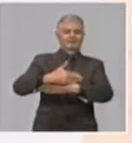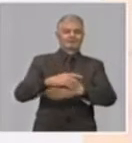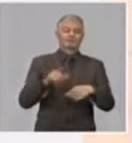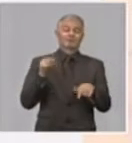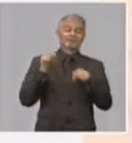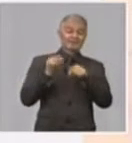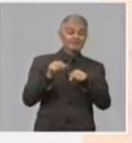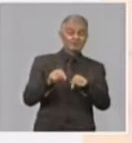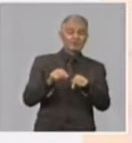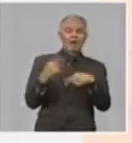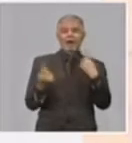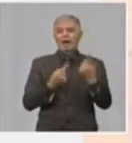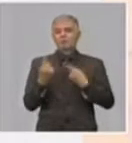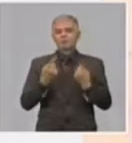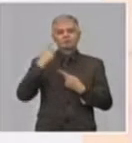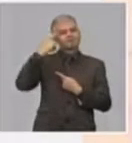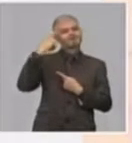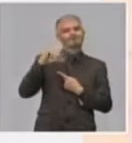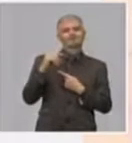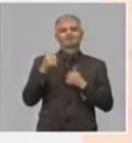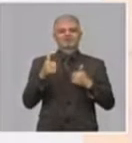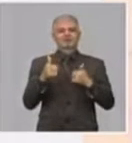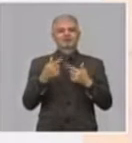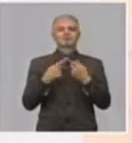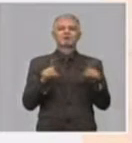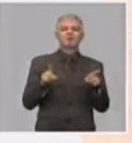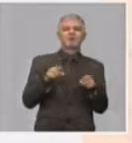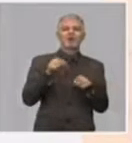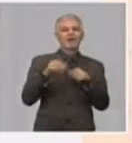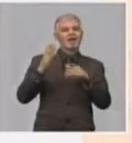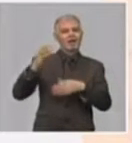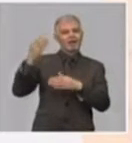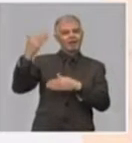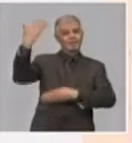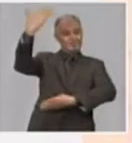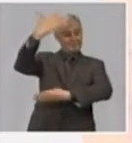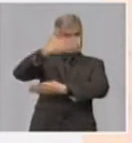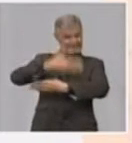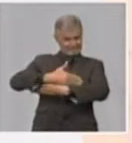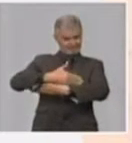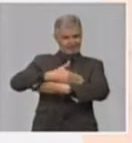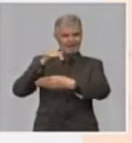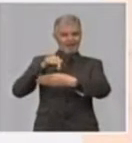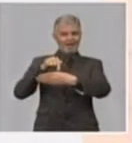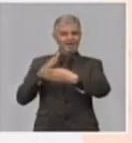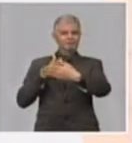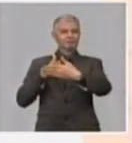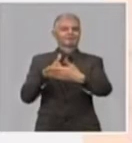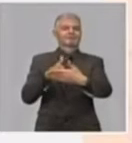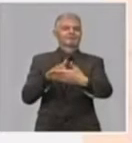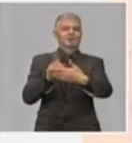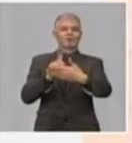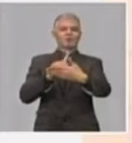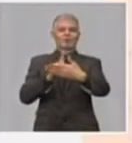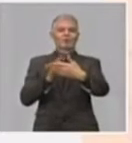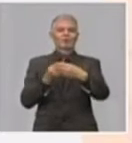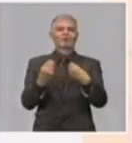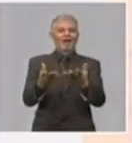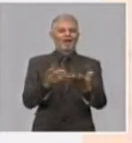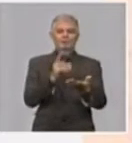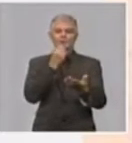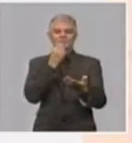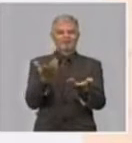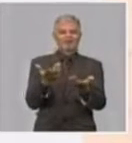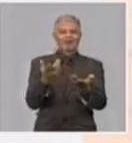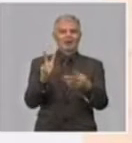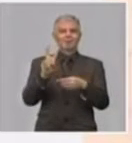tan conocido con respecto a esa barrera, y es que la barrera impide que el virus nos alcance. Pero